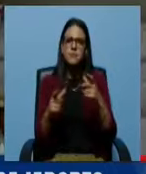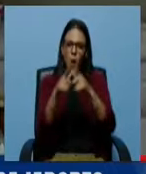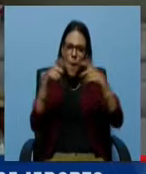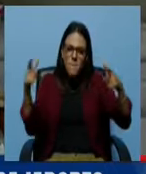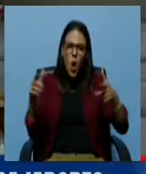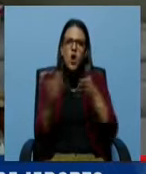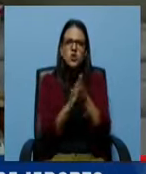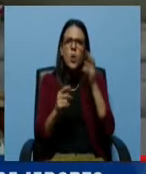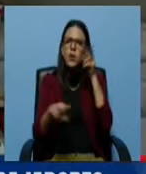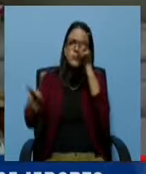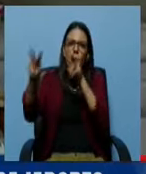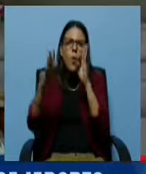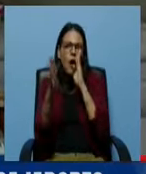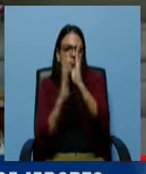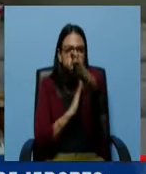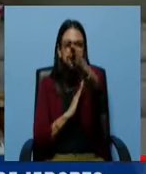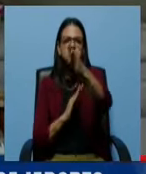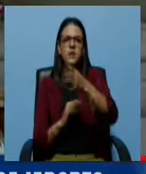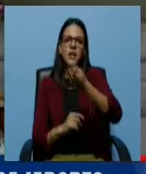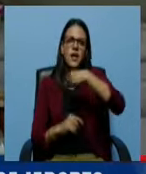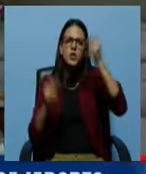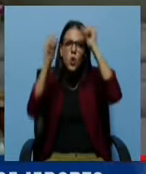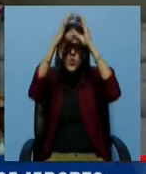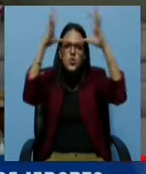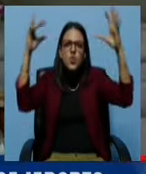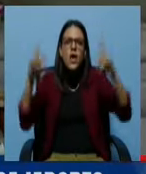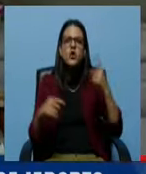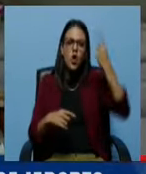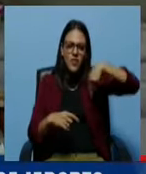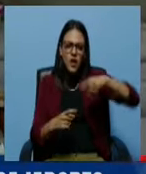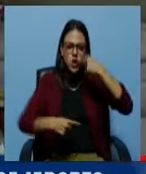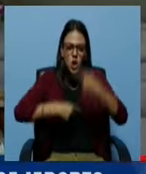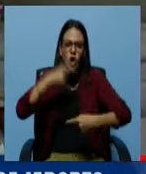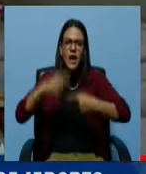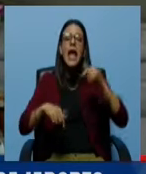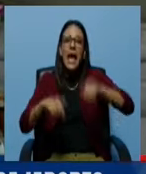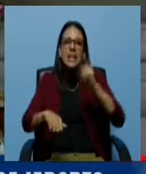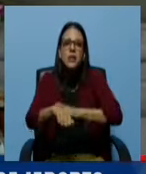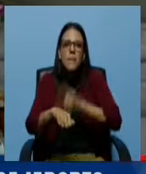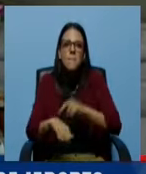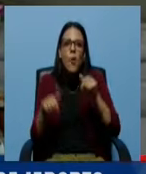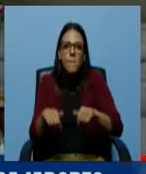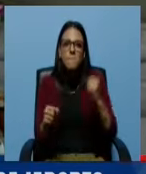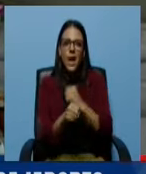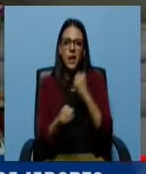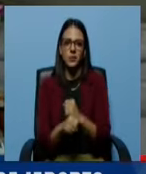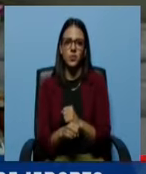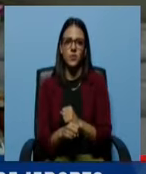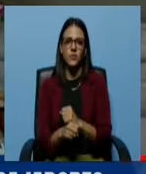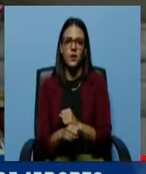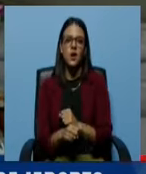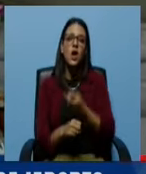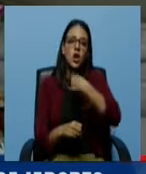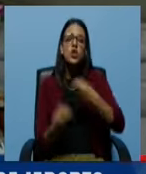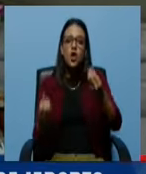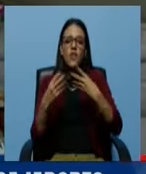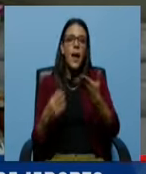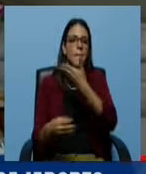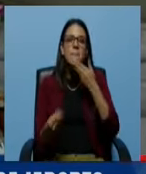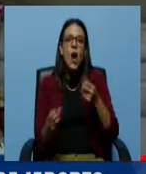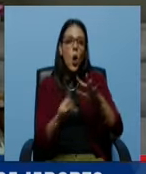el horizonte real de los sueños de varias generaciones. Es el momento. Están dadas las mejores